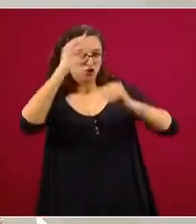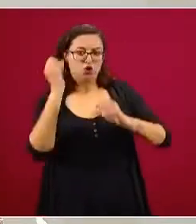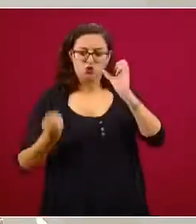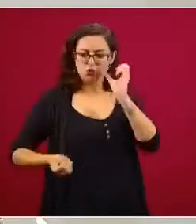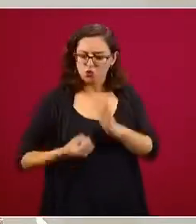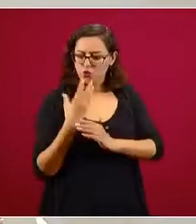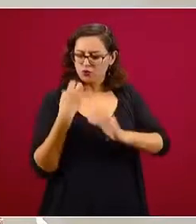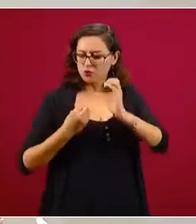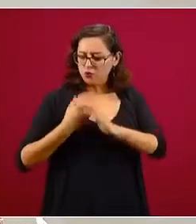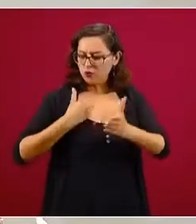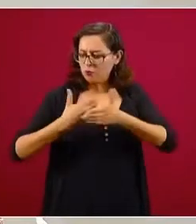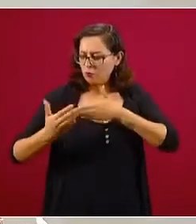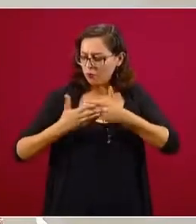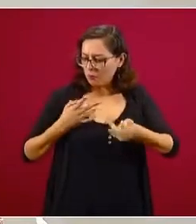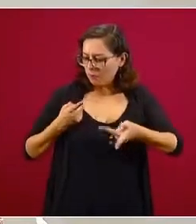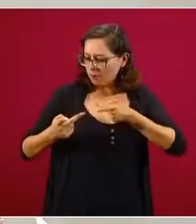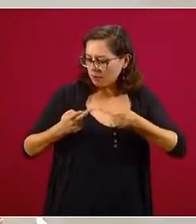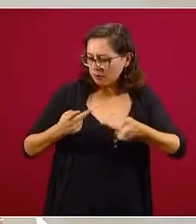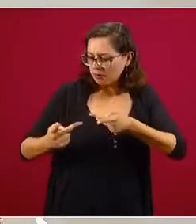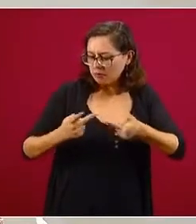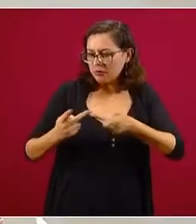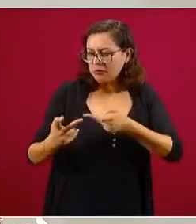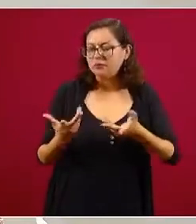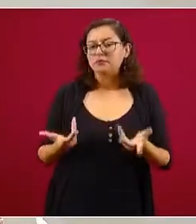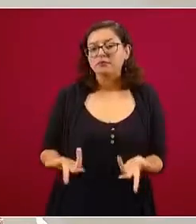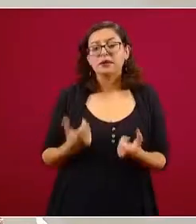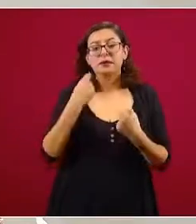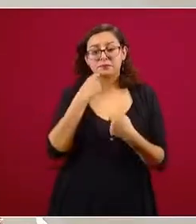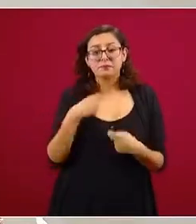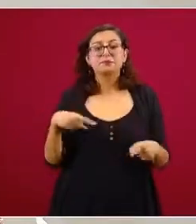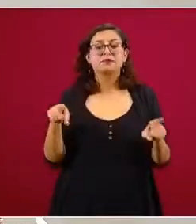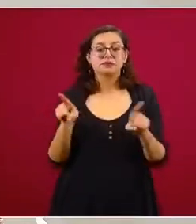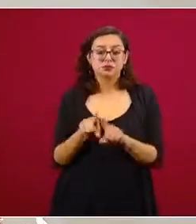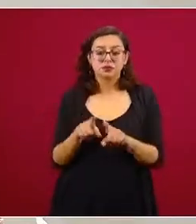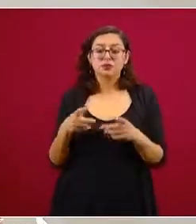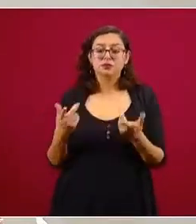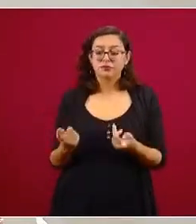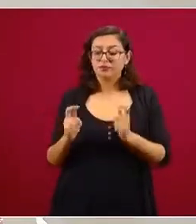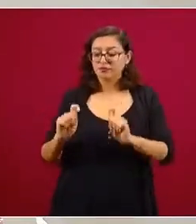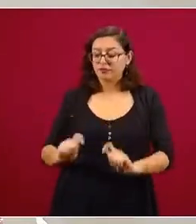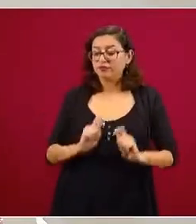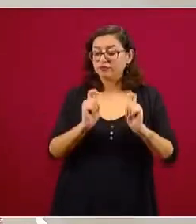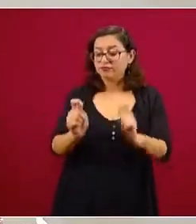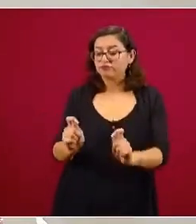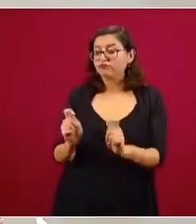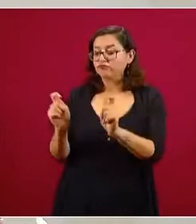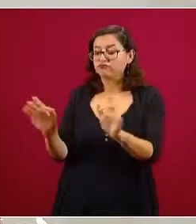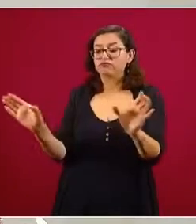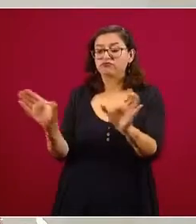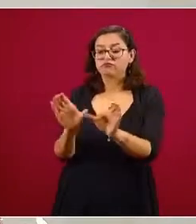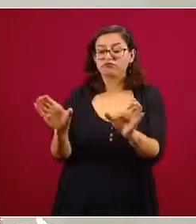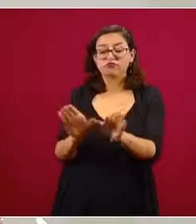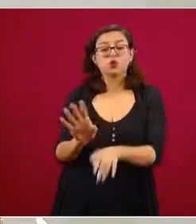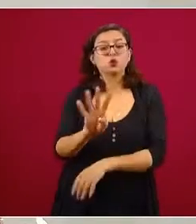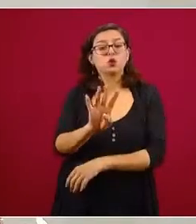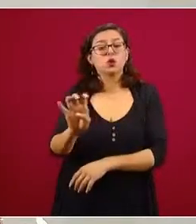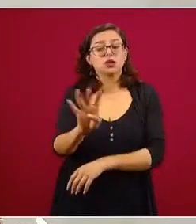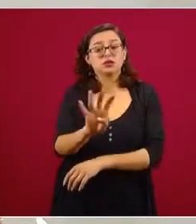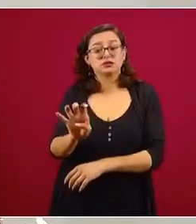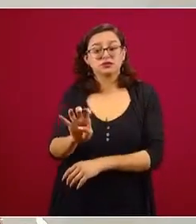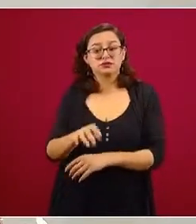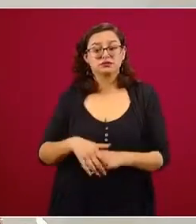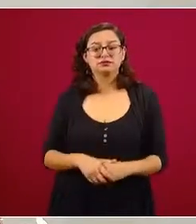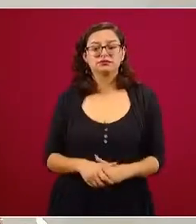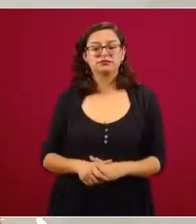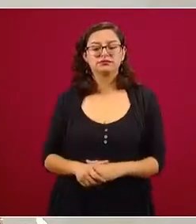de los equipos en el área de salud y finalmente entregamos 400 constancias con valor curricular.